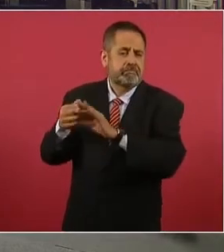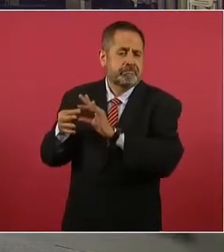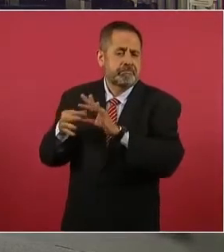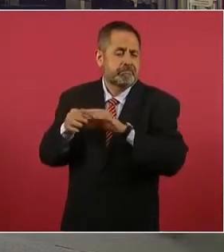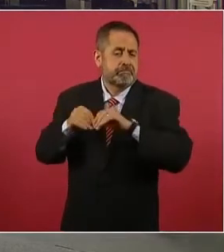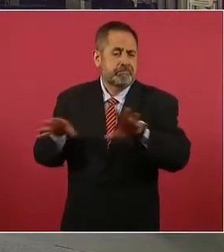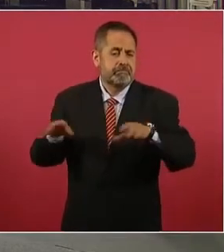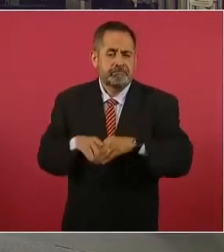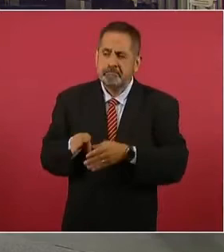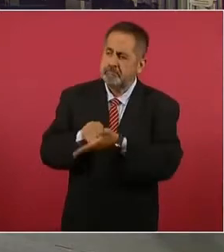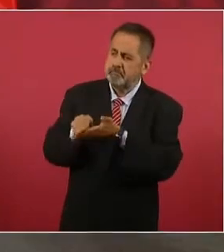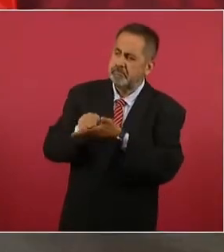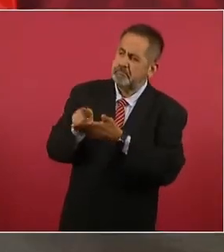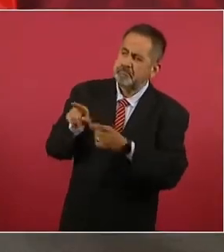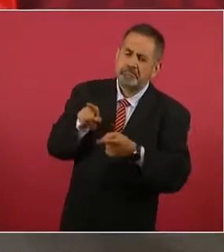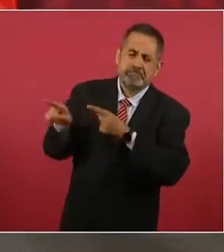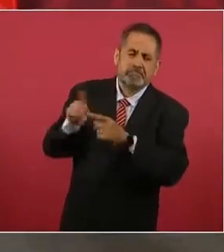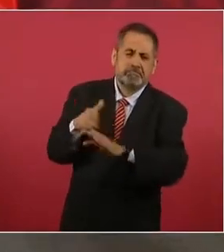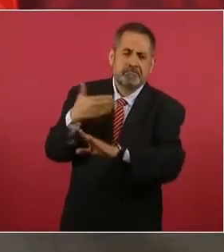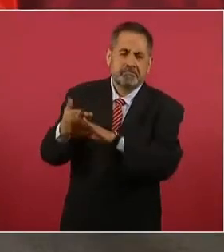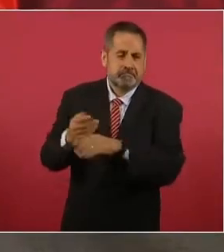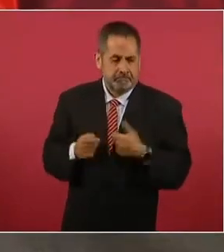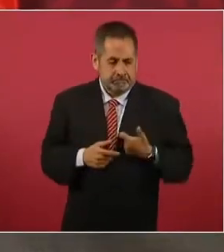de calumnias,